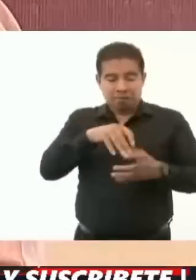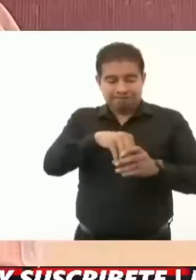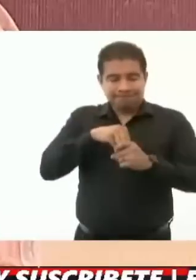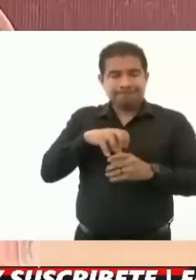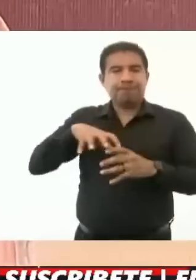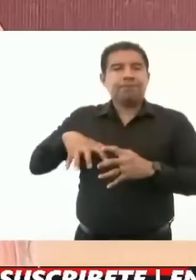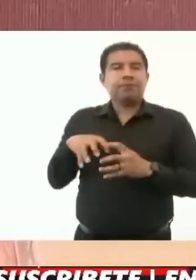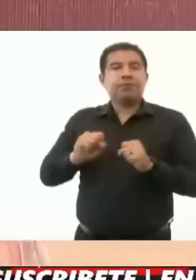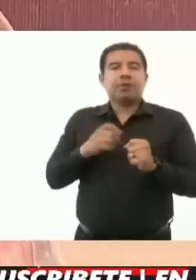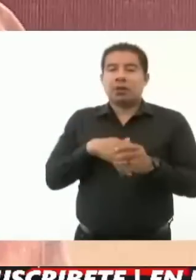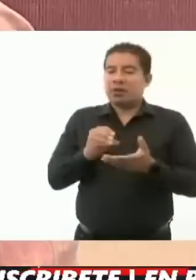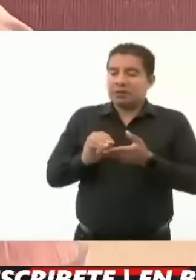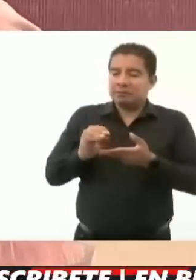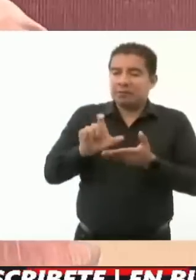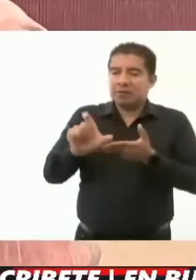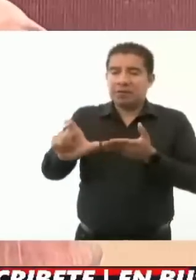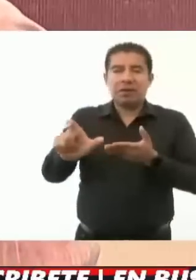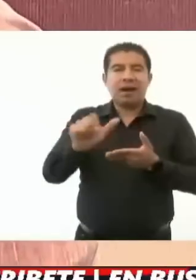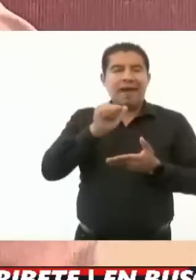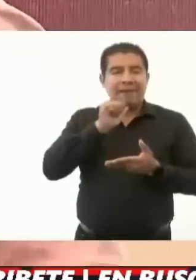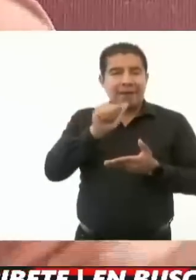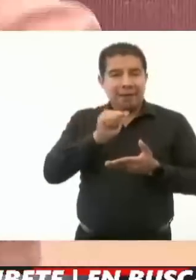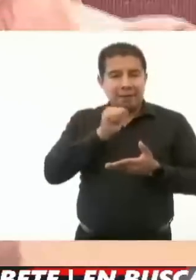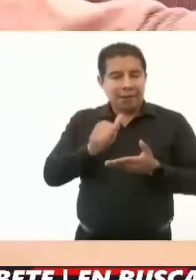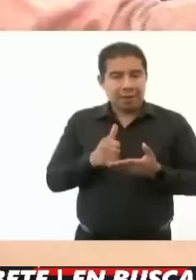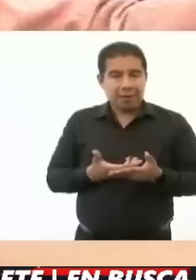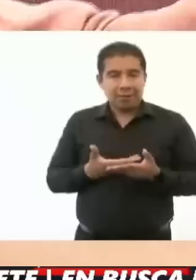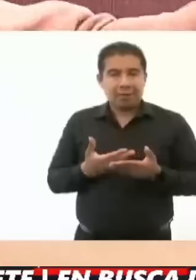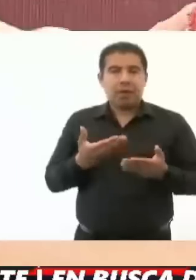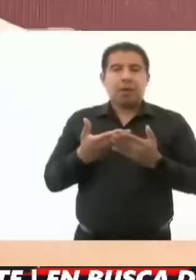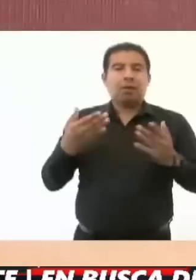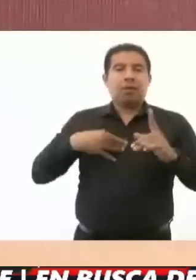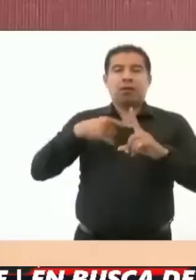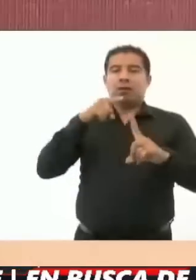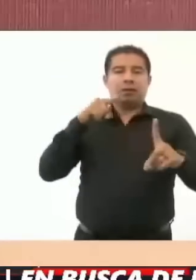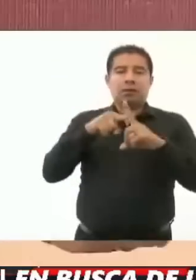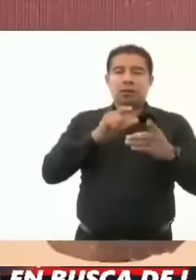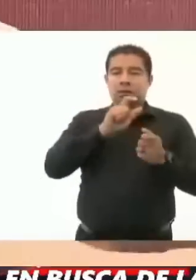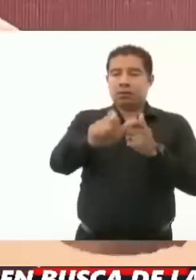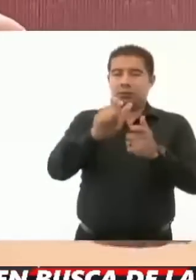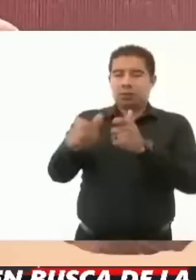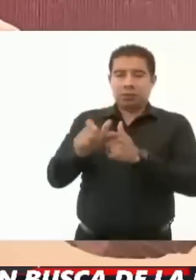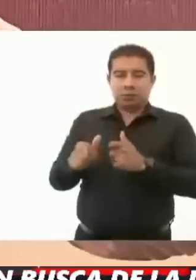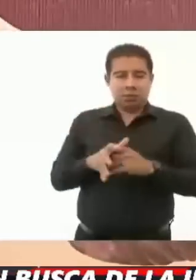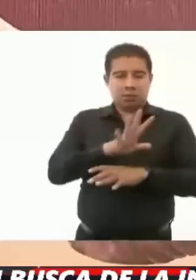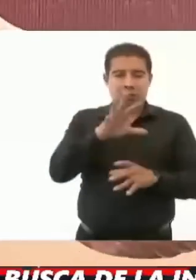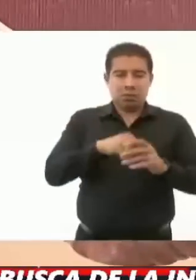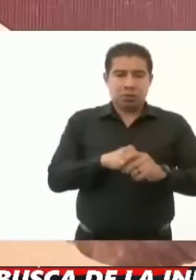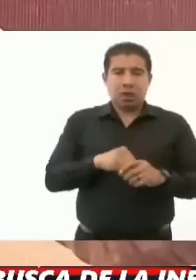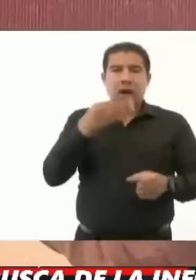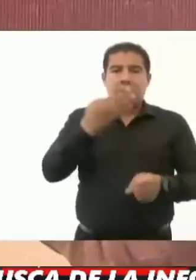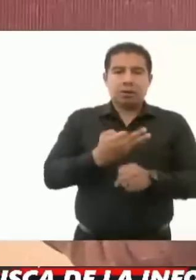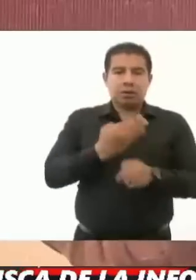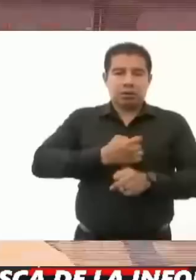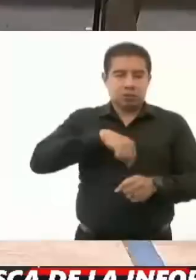eso ahora todo es directo, y por eso se están construyendo estas sucursales del Banco